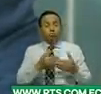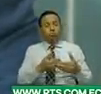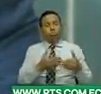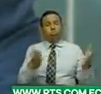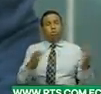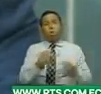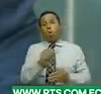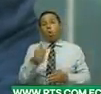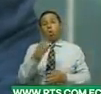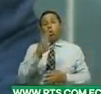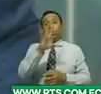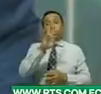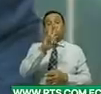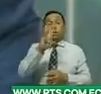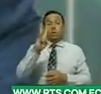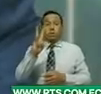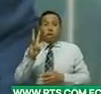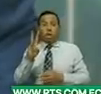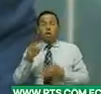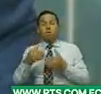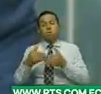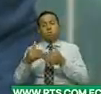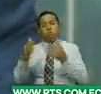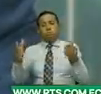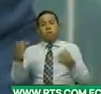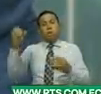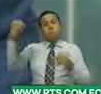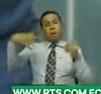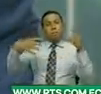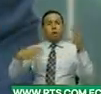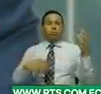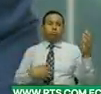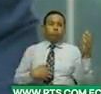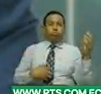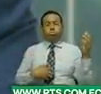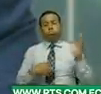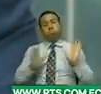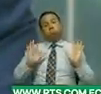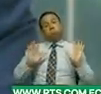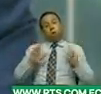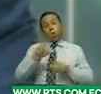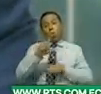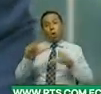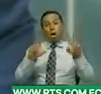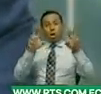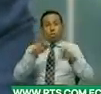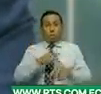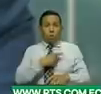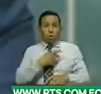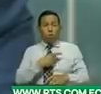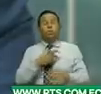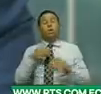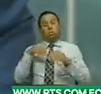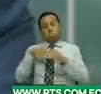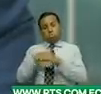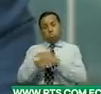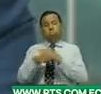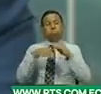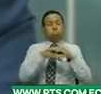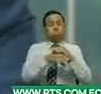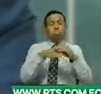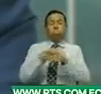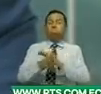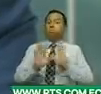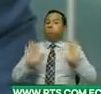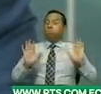que han permitido y han autorizado las discotecas y los centros de tolerancia. Por lo tanto, solicitamos que los mismos